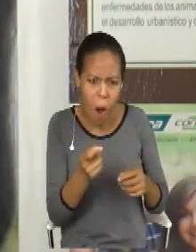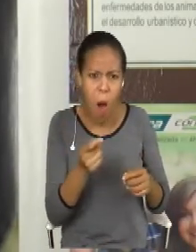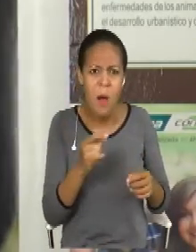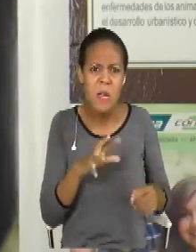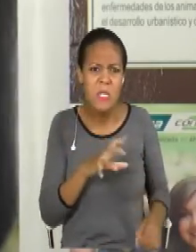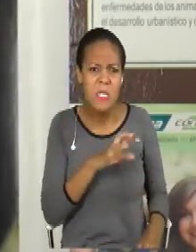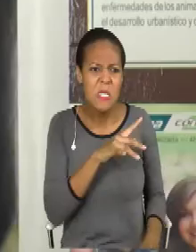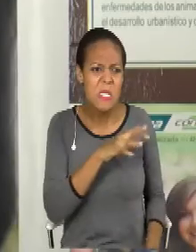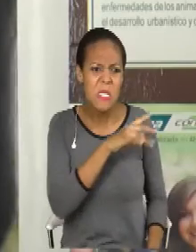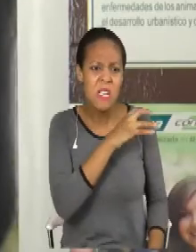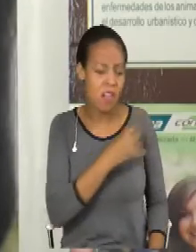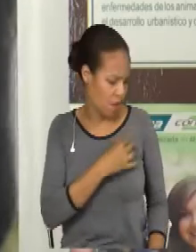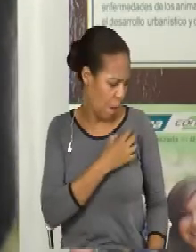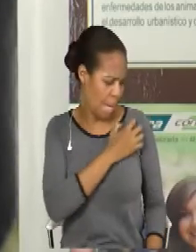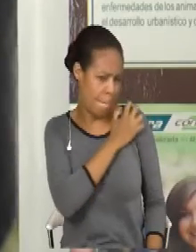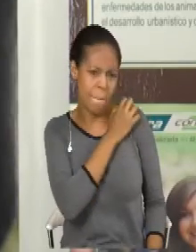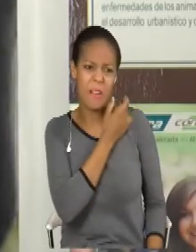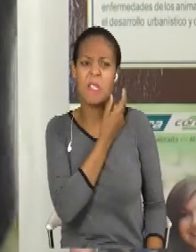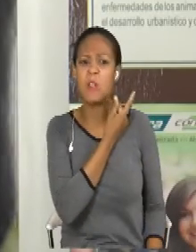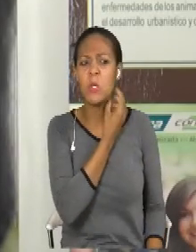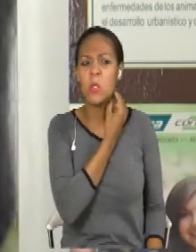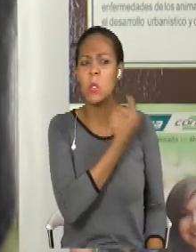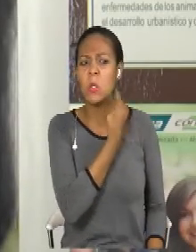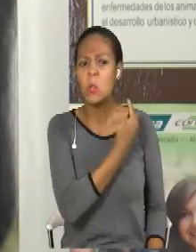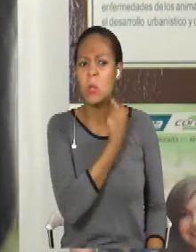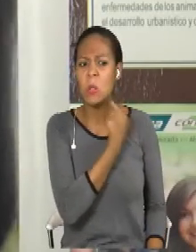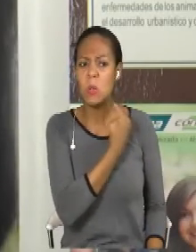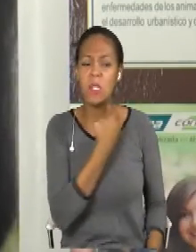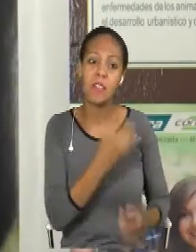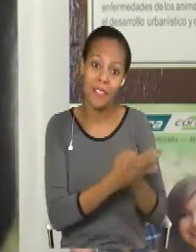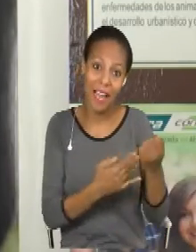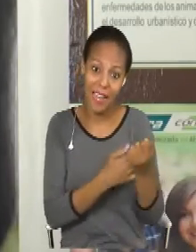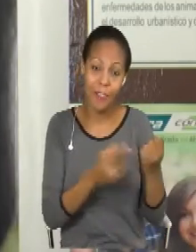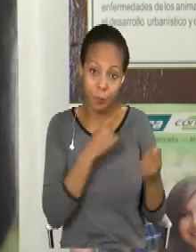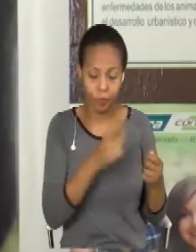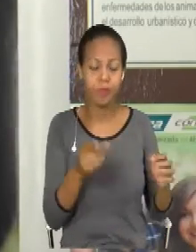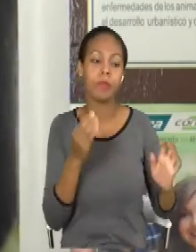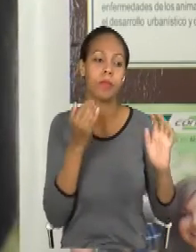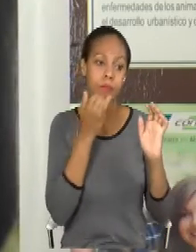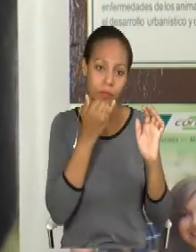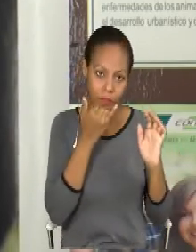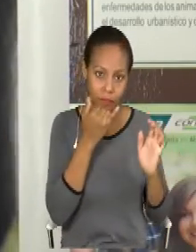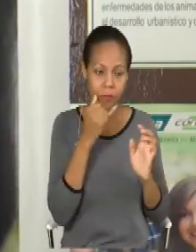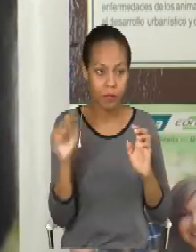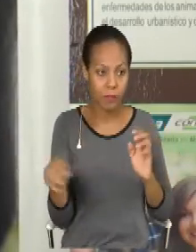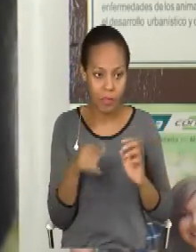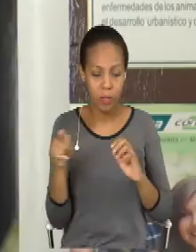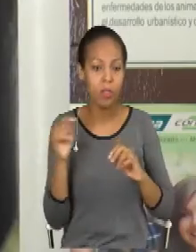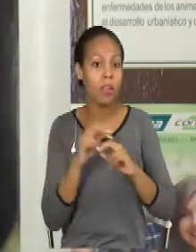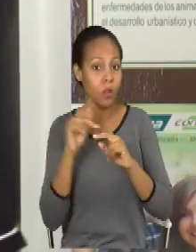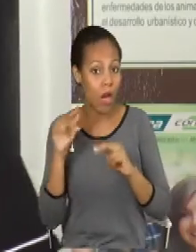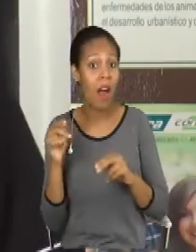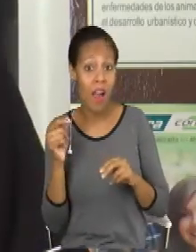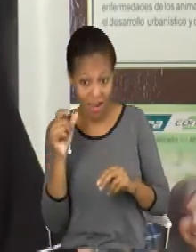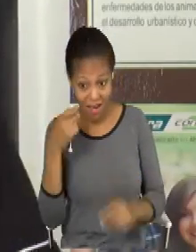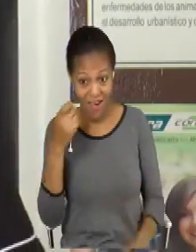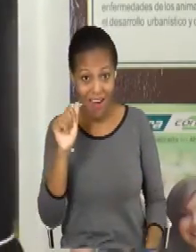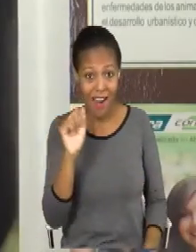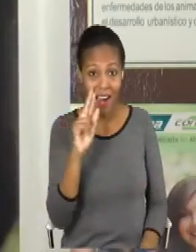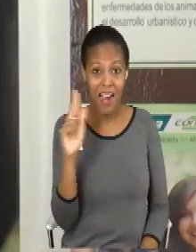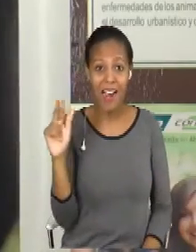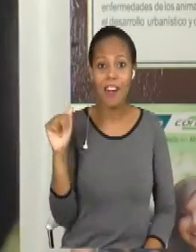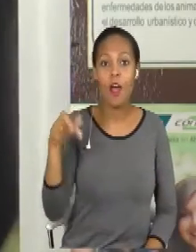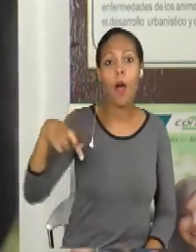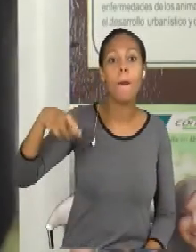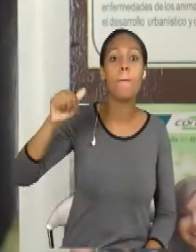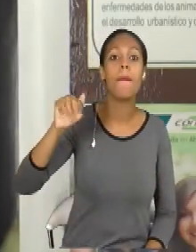decir? Son parásitos externos. Ellos tienen su hábitat natural, el medio ambiente. Sin embargo, necesitan